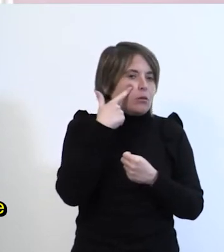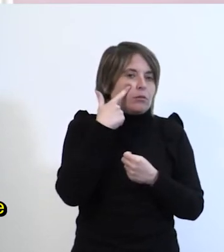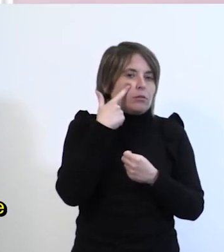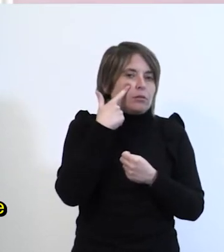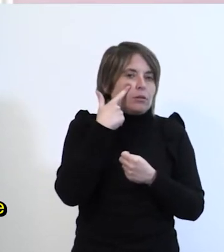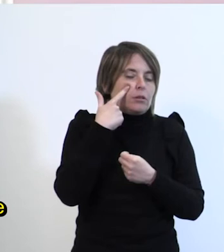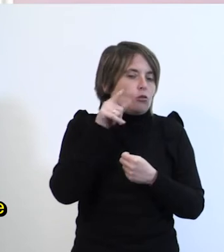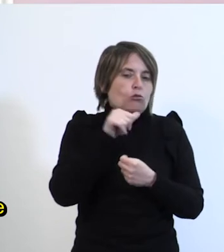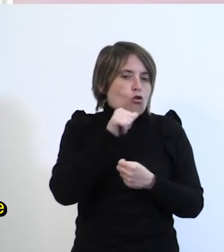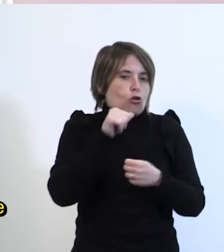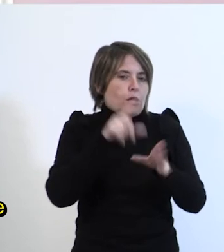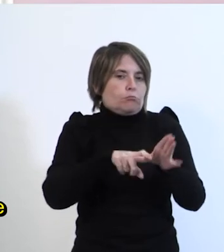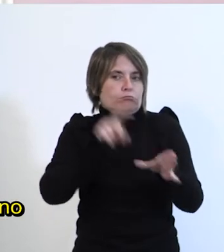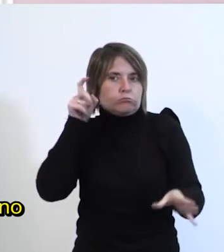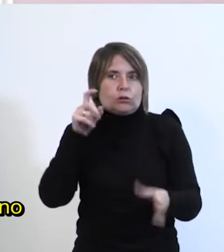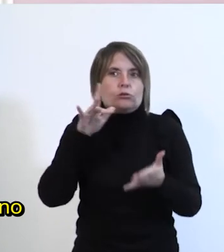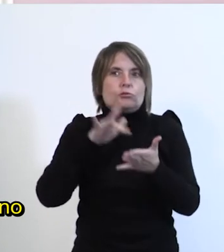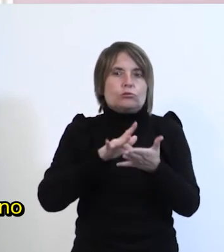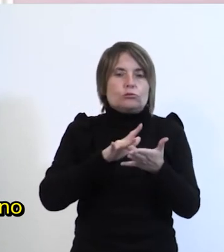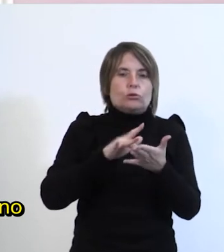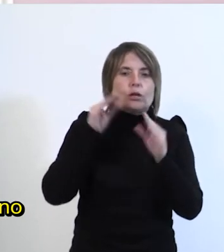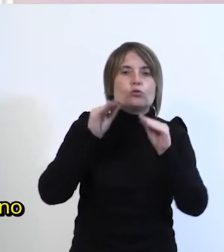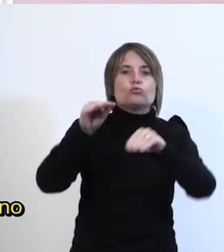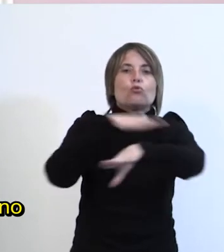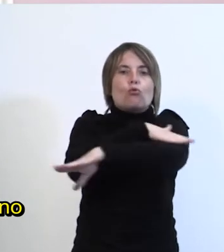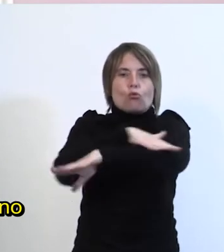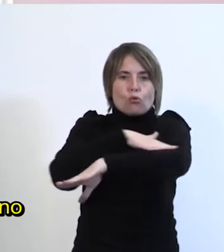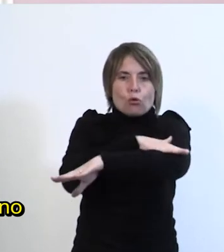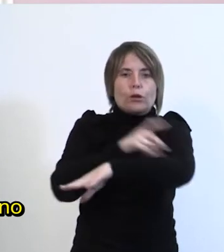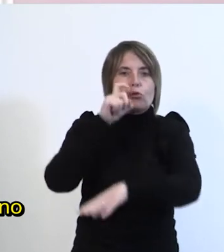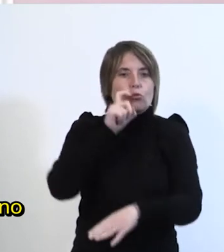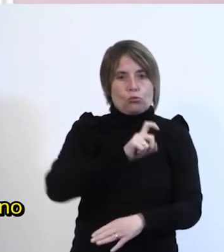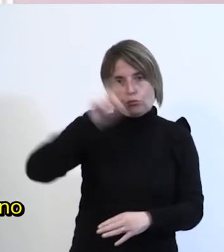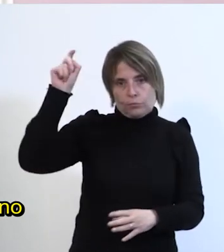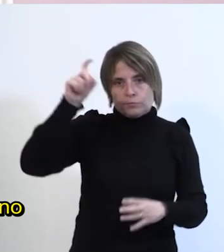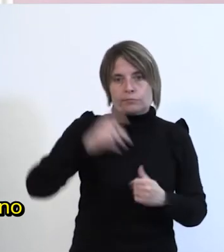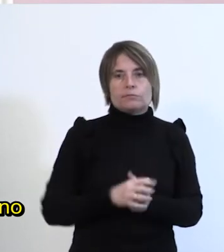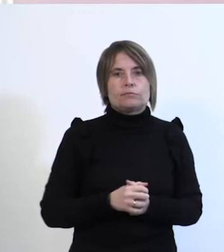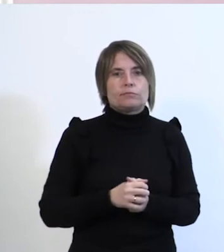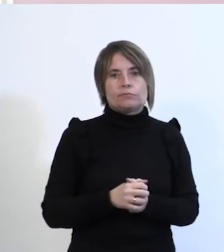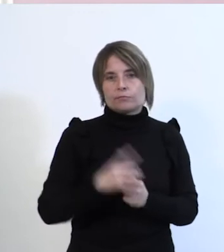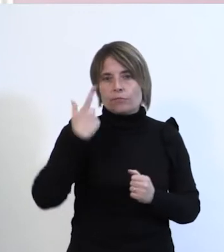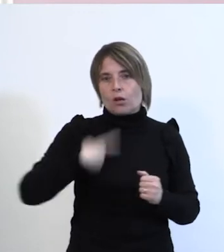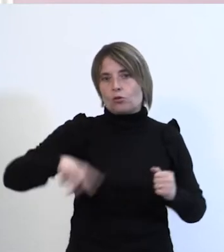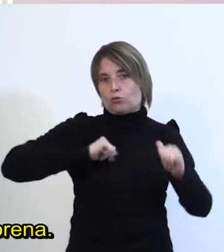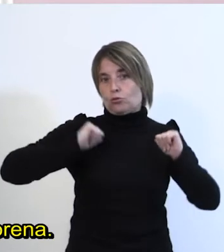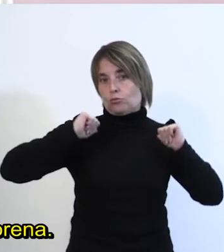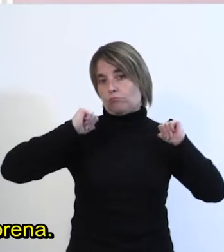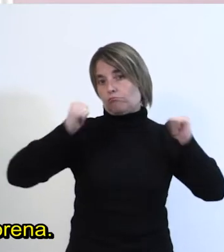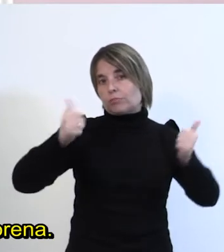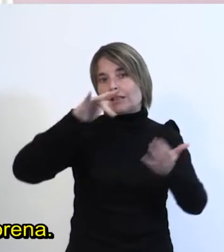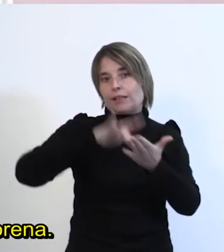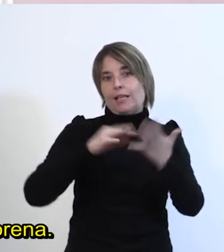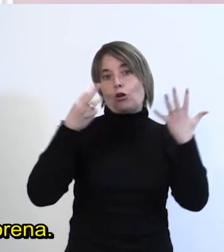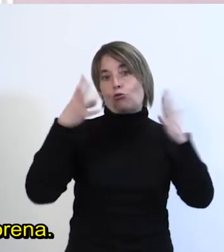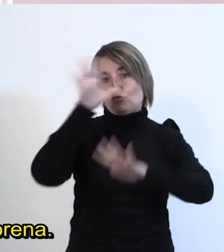no se les habla directamente de lo que está sucediendo, lo que está haciendo su gobierno en Ucrania. Empezamos con el 8